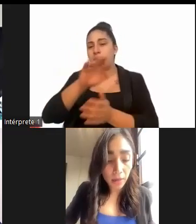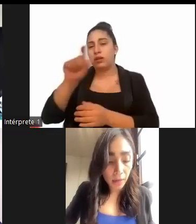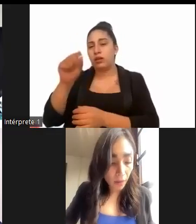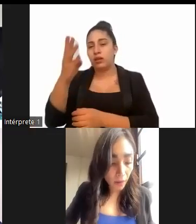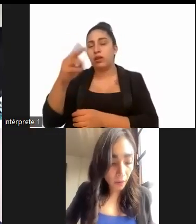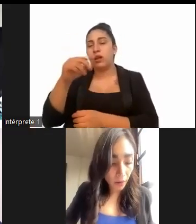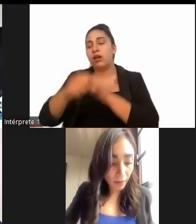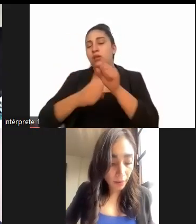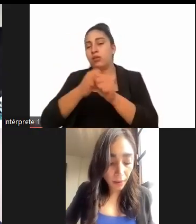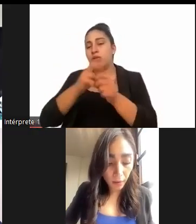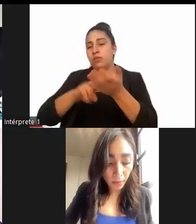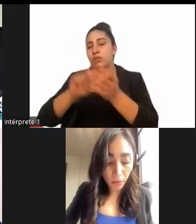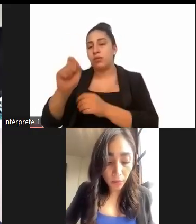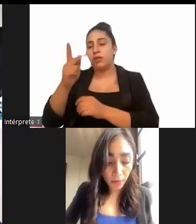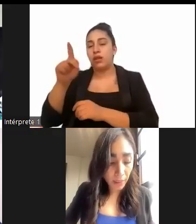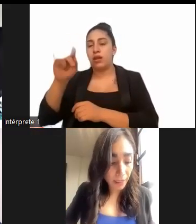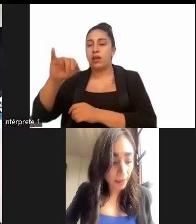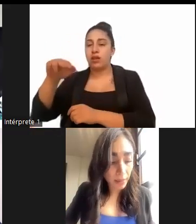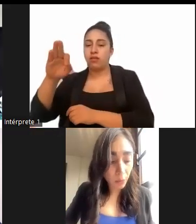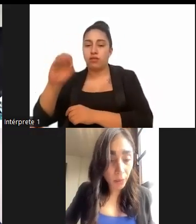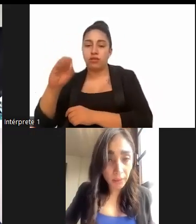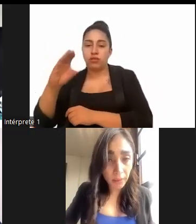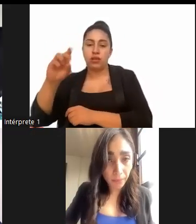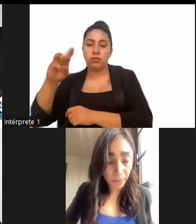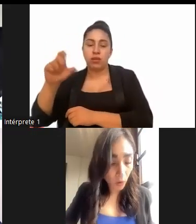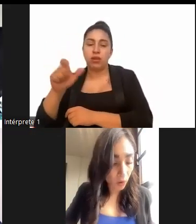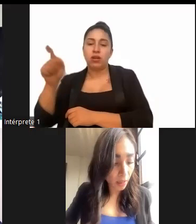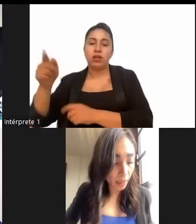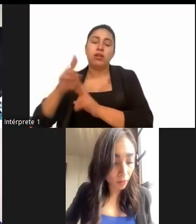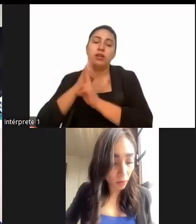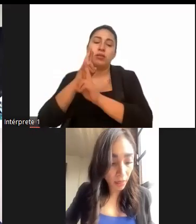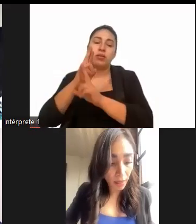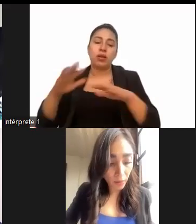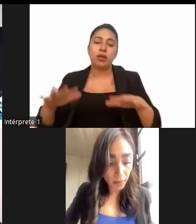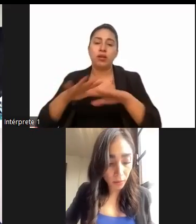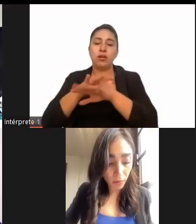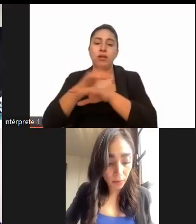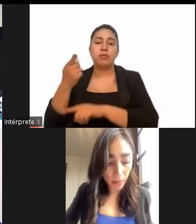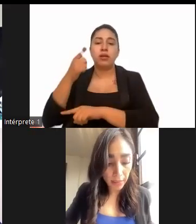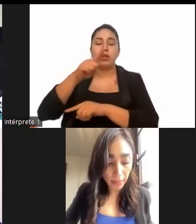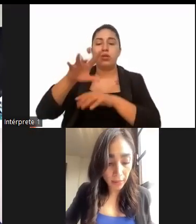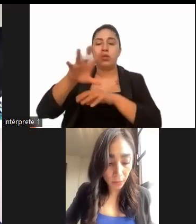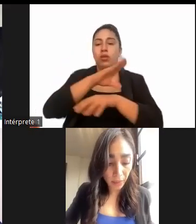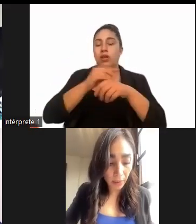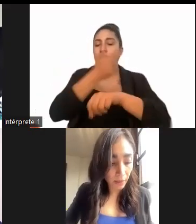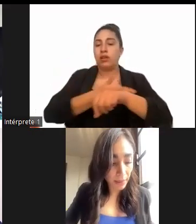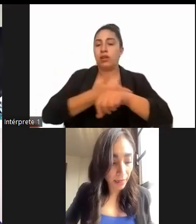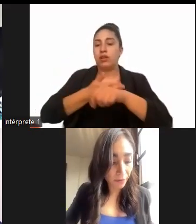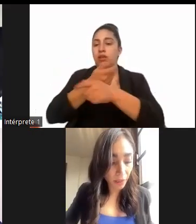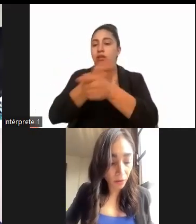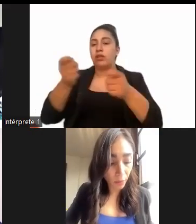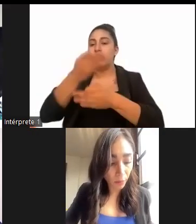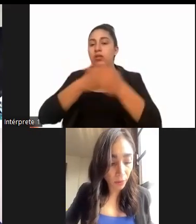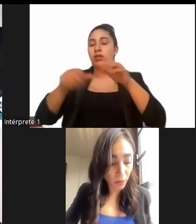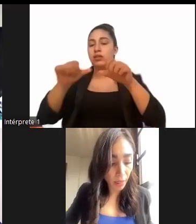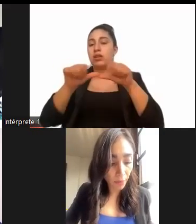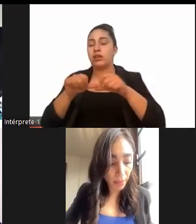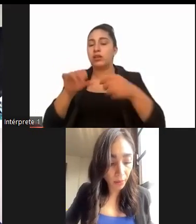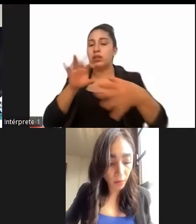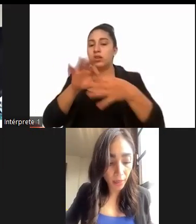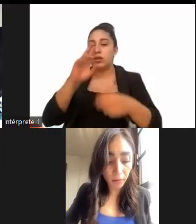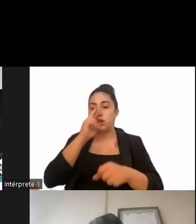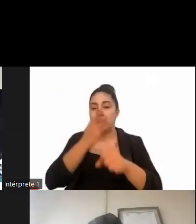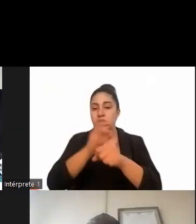1573/2022, el órgano garante determinó modificar la respuesta, ordenando turnar la solicitud a todas las áreas competentes a efecto de proporcionar